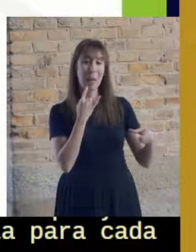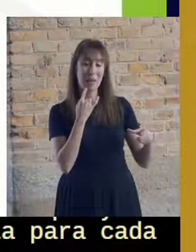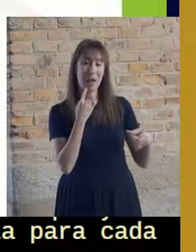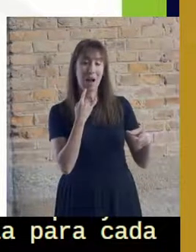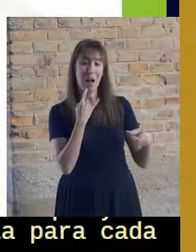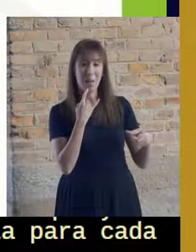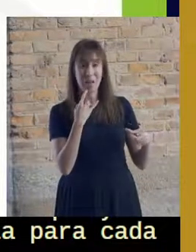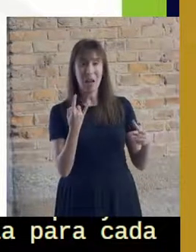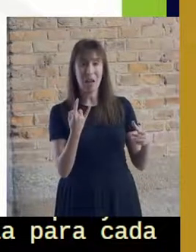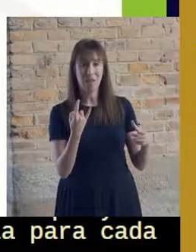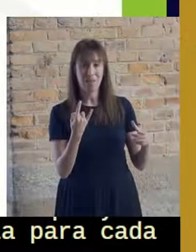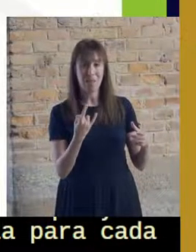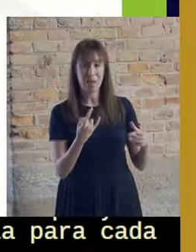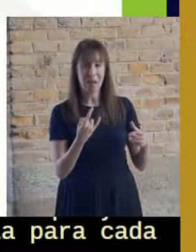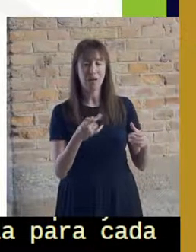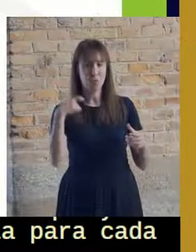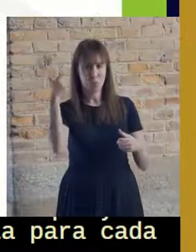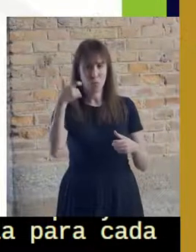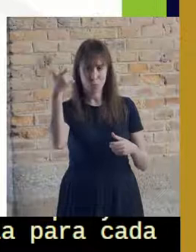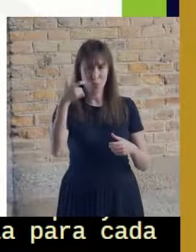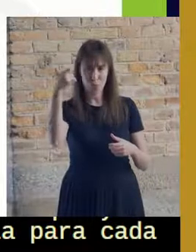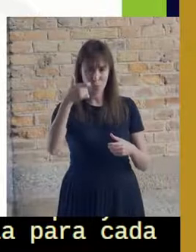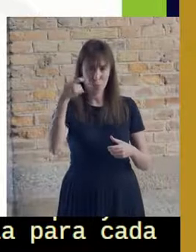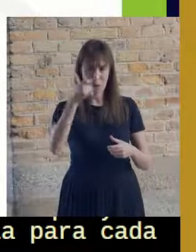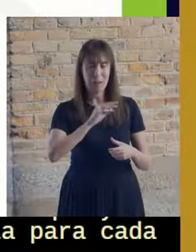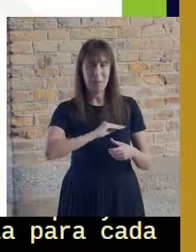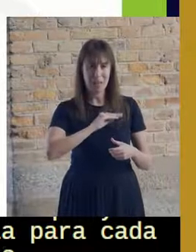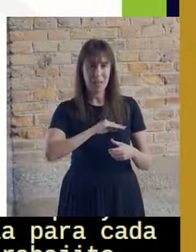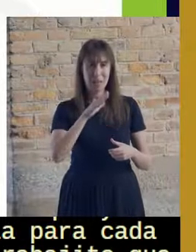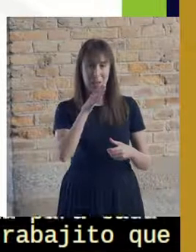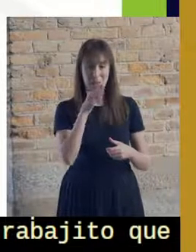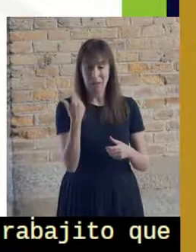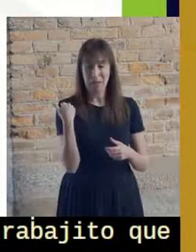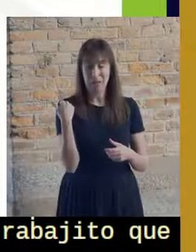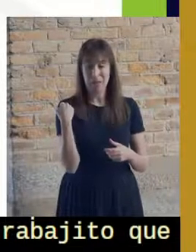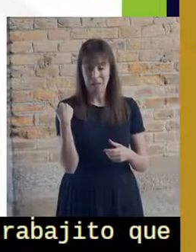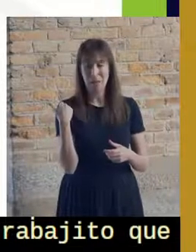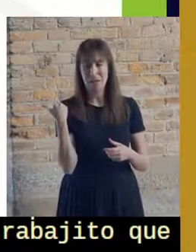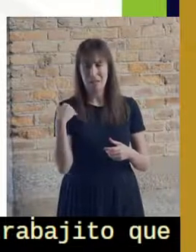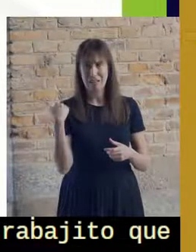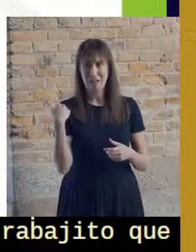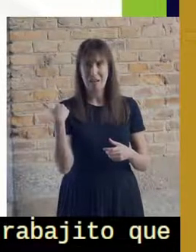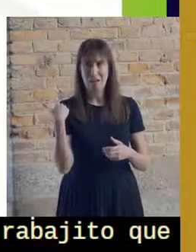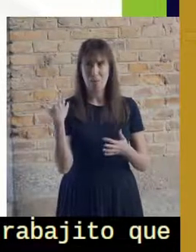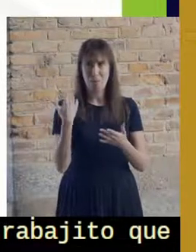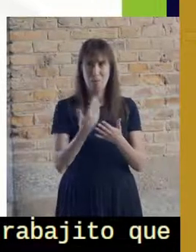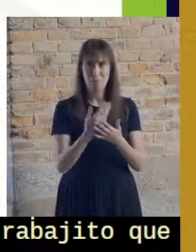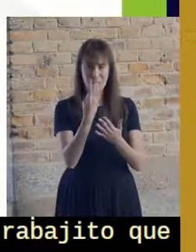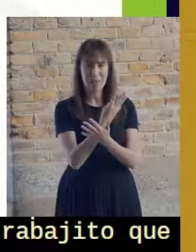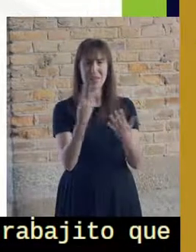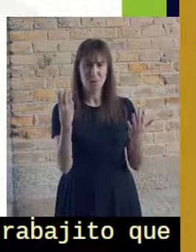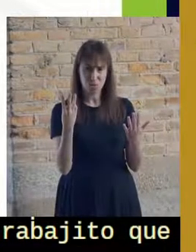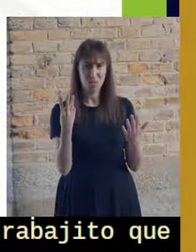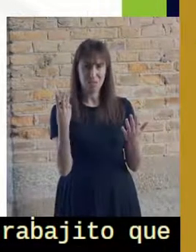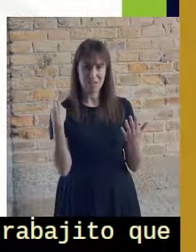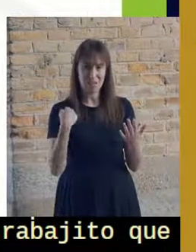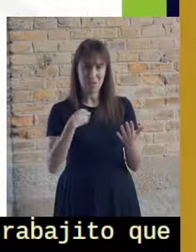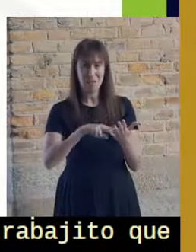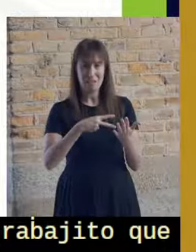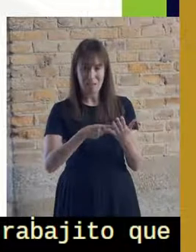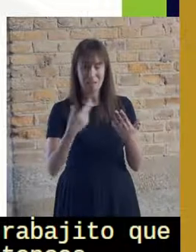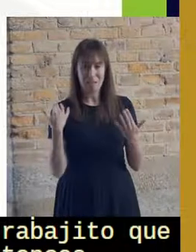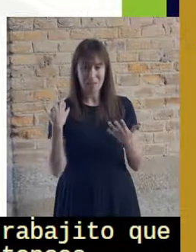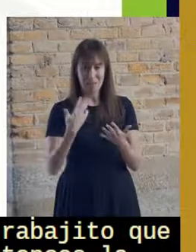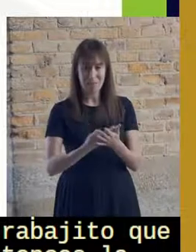en más dura más tiempo pero yo cuando empecé a trabajar esto que ya son ya ha hecho 18 años ya de edad Como intérprete